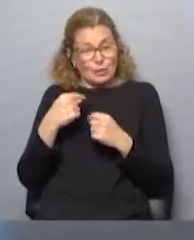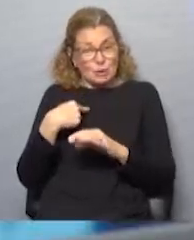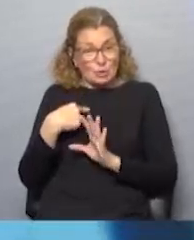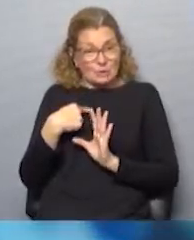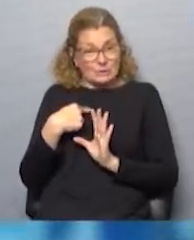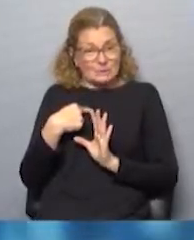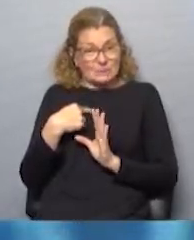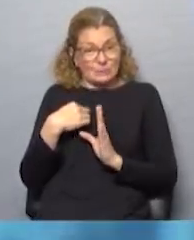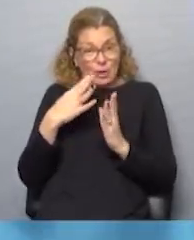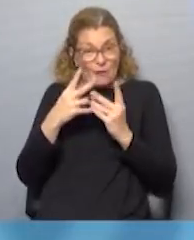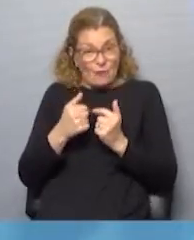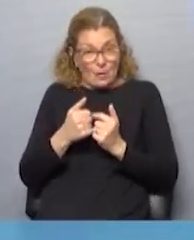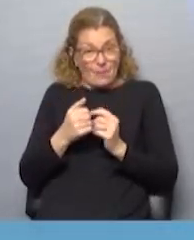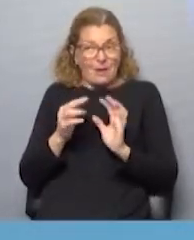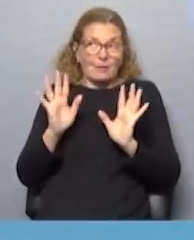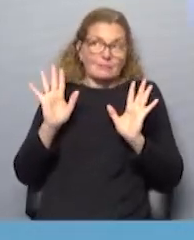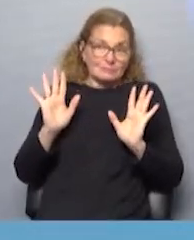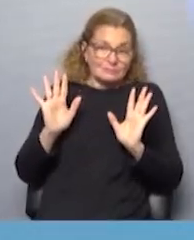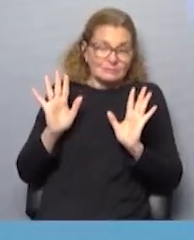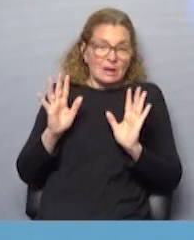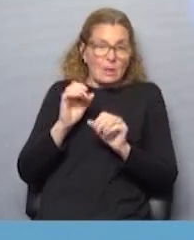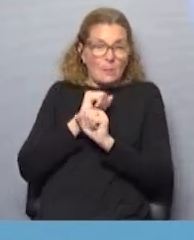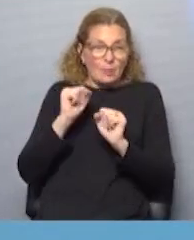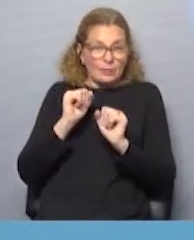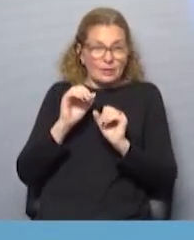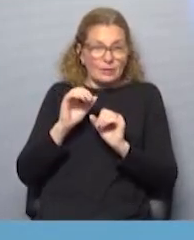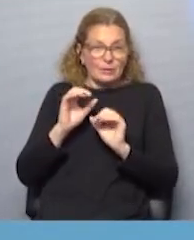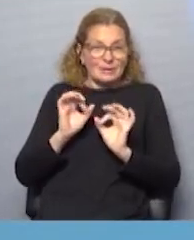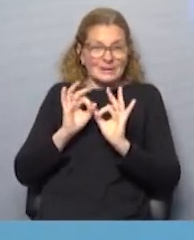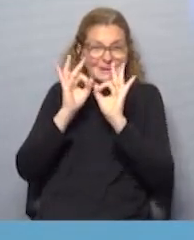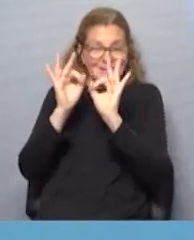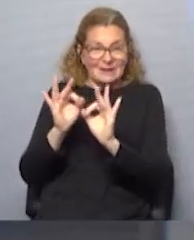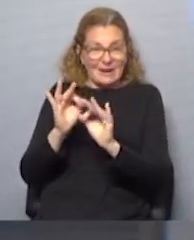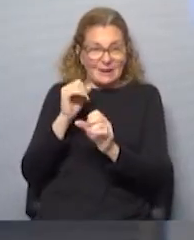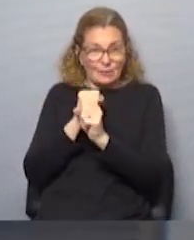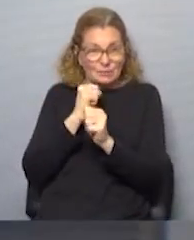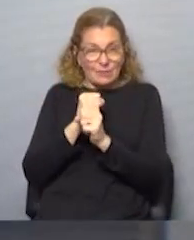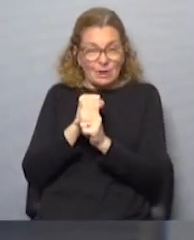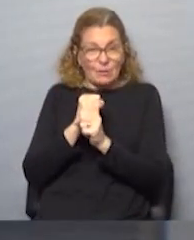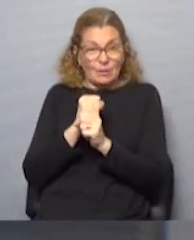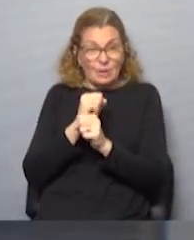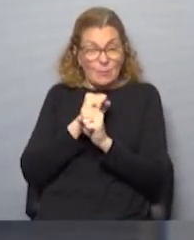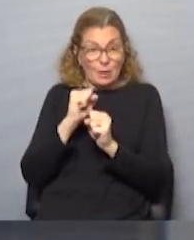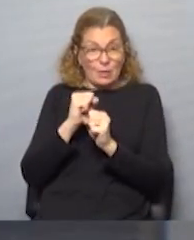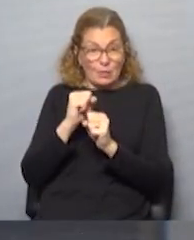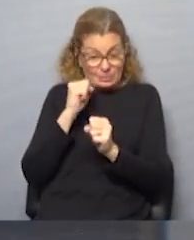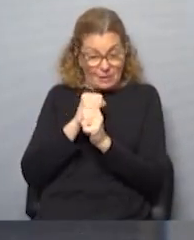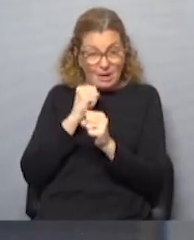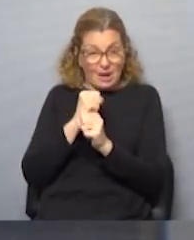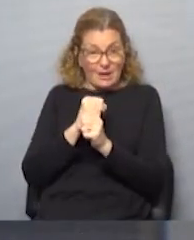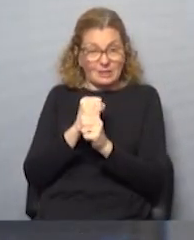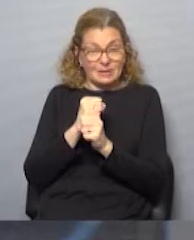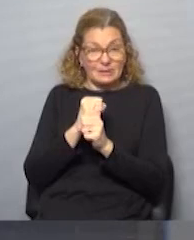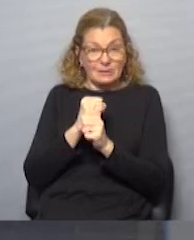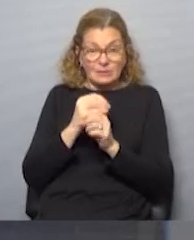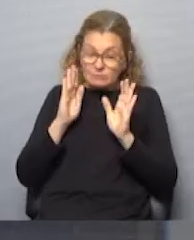y un afortunado de alguna forma de haber podido conseguir una plaza laboral que me dedica me permite dedicarme en régimen de